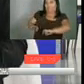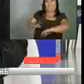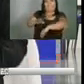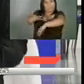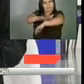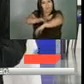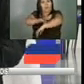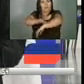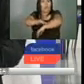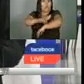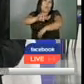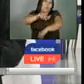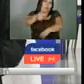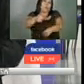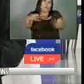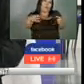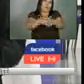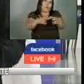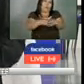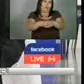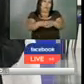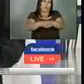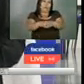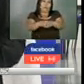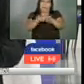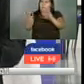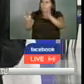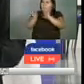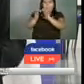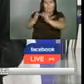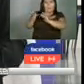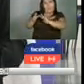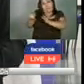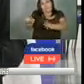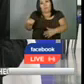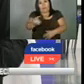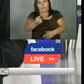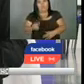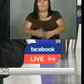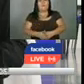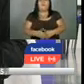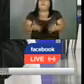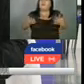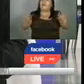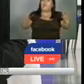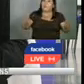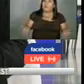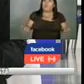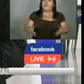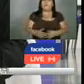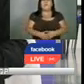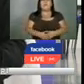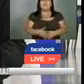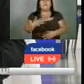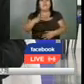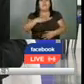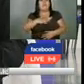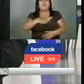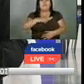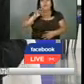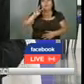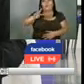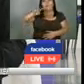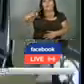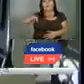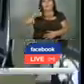la otra minoría fue caso de nexo de los casos que se detectaron dentro del territorio. Entonces, por eso ya tenemos más de 2.000 personas